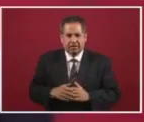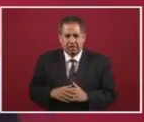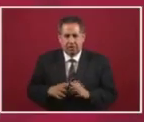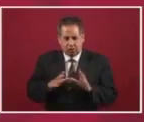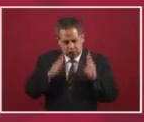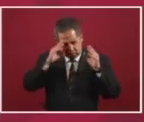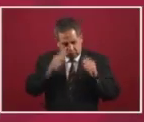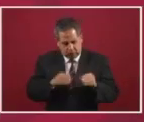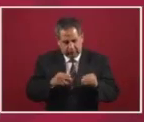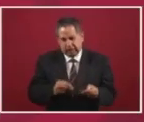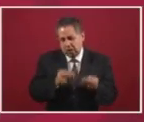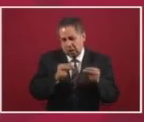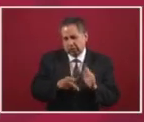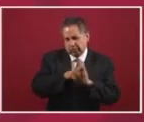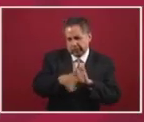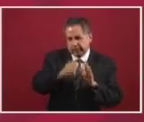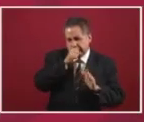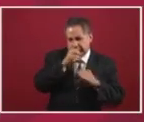su empresa